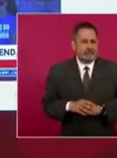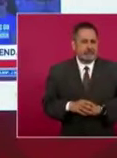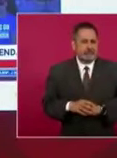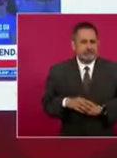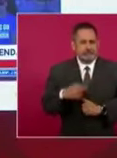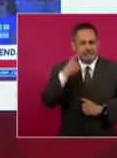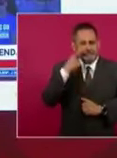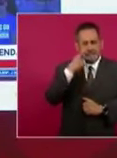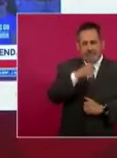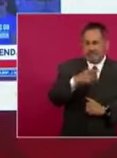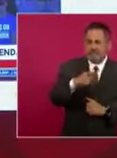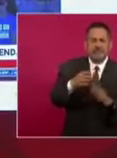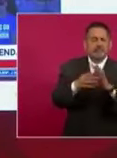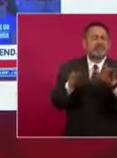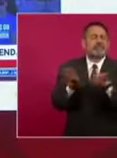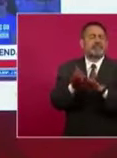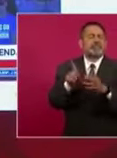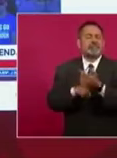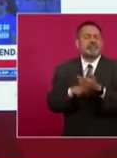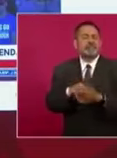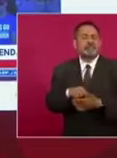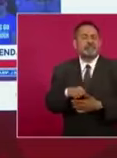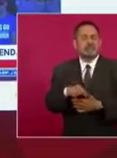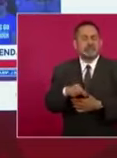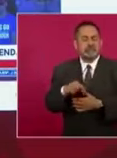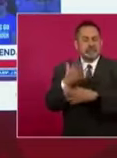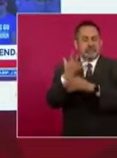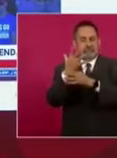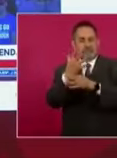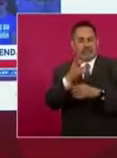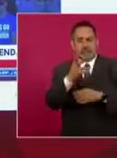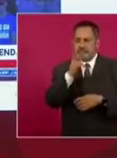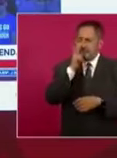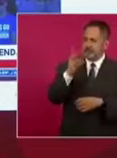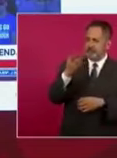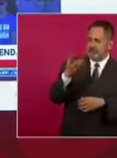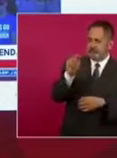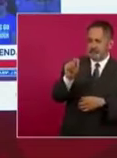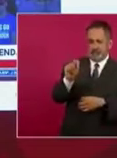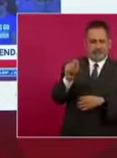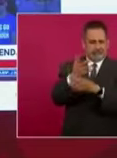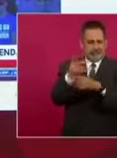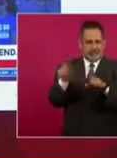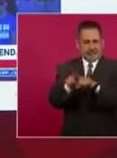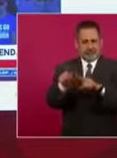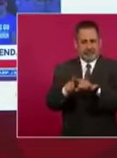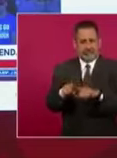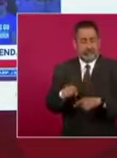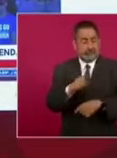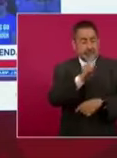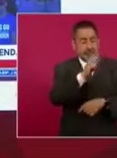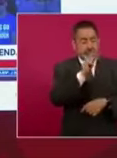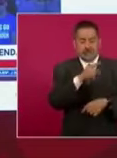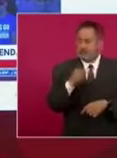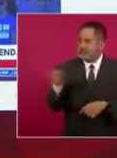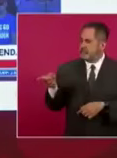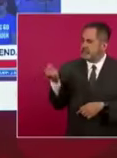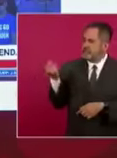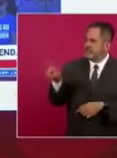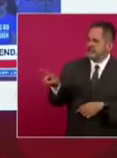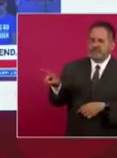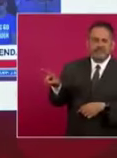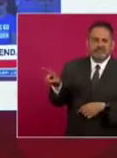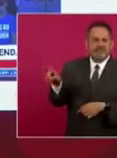Es esto, en pocas palabras, y citando el lenguaje de la 4T, Trump se la metió